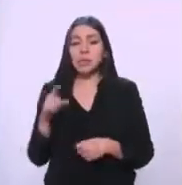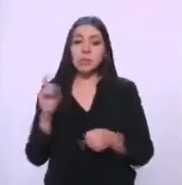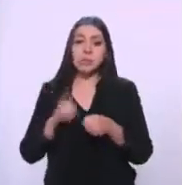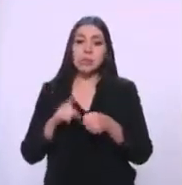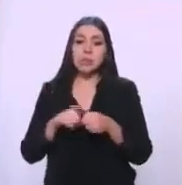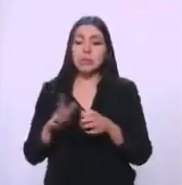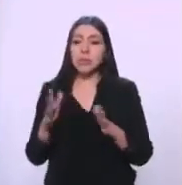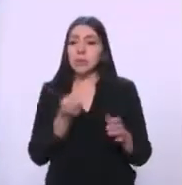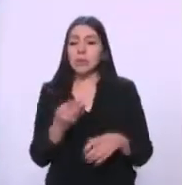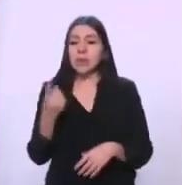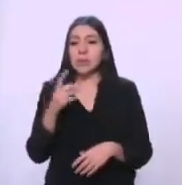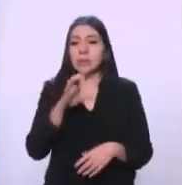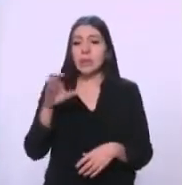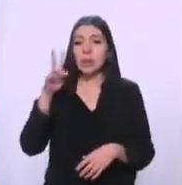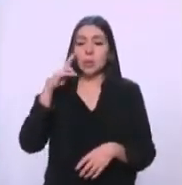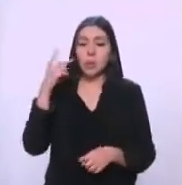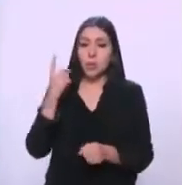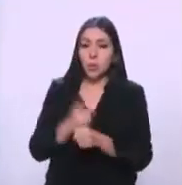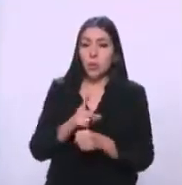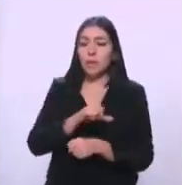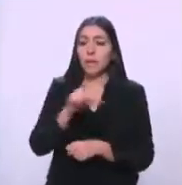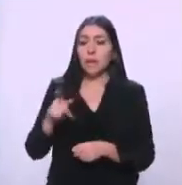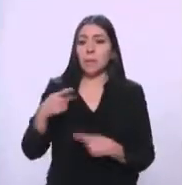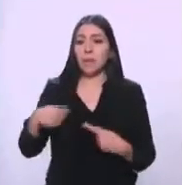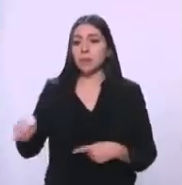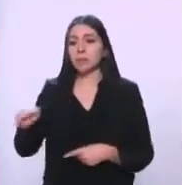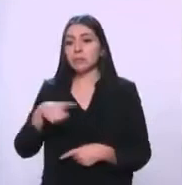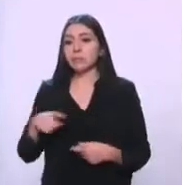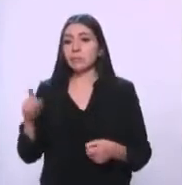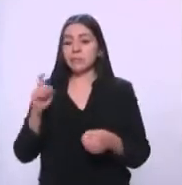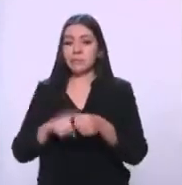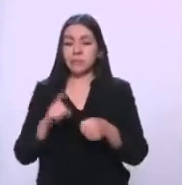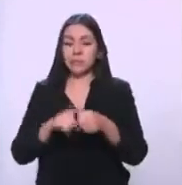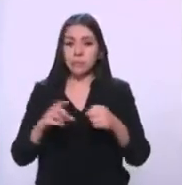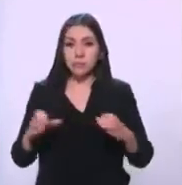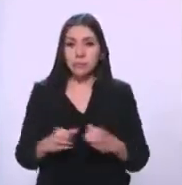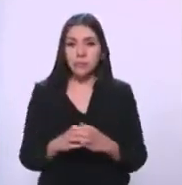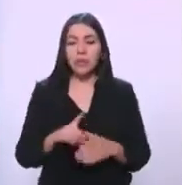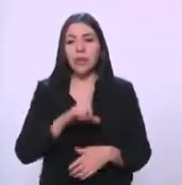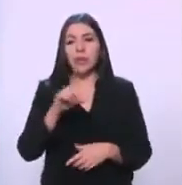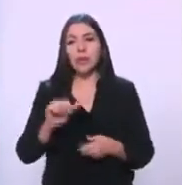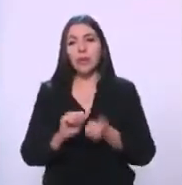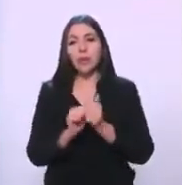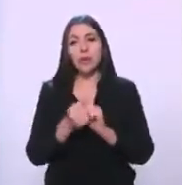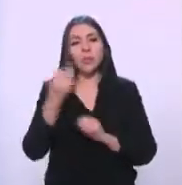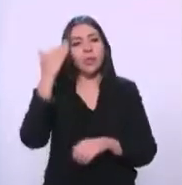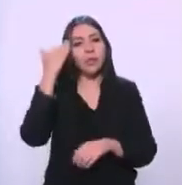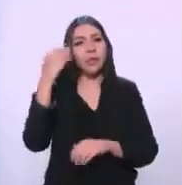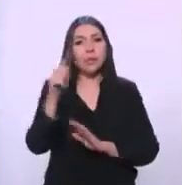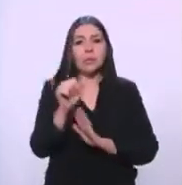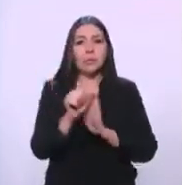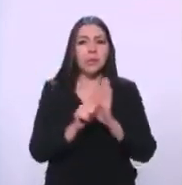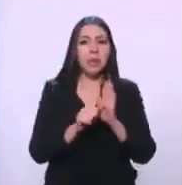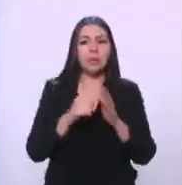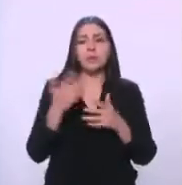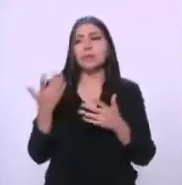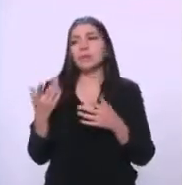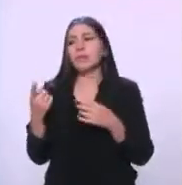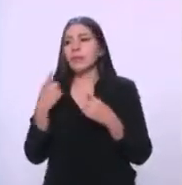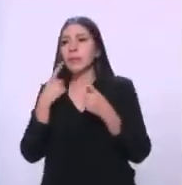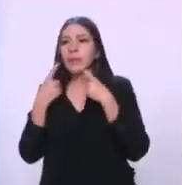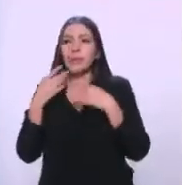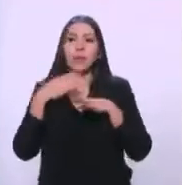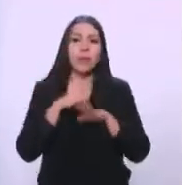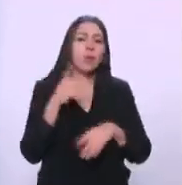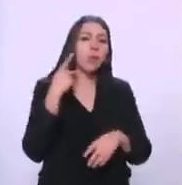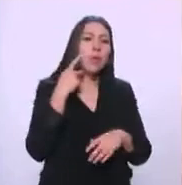voluntarios, luego esas personas se integraron a la organización, luego fueron muchos meses de debraye dentro de Wikipolítica sobre